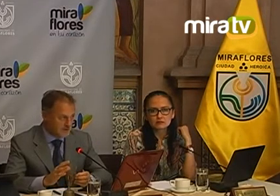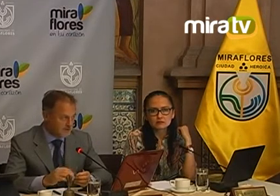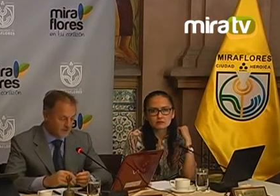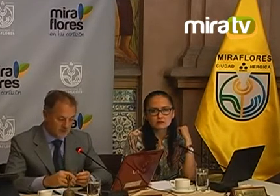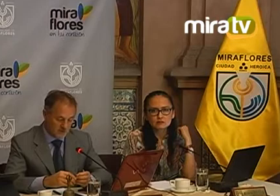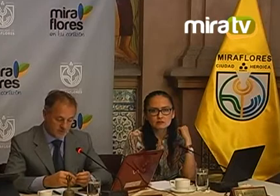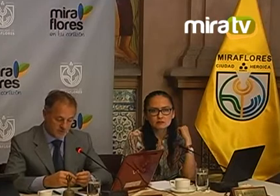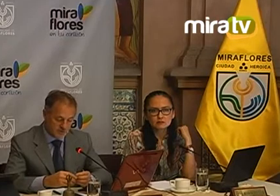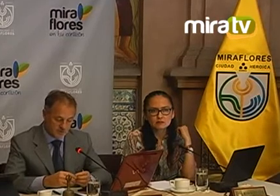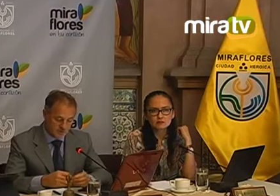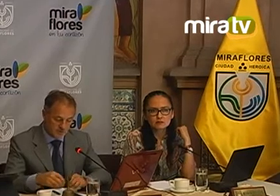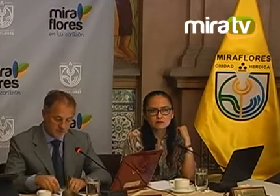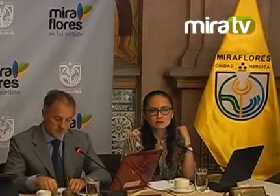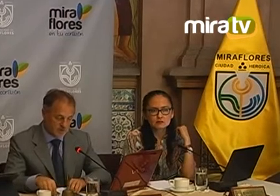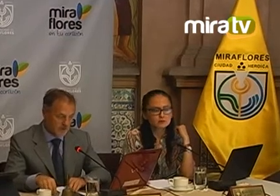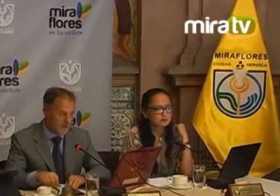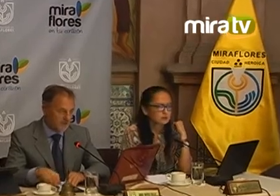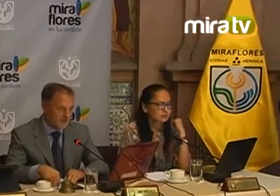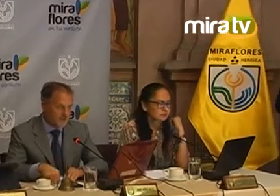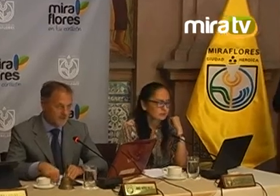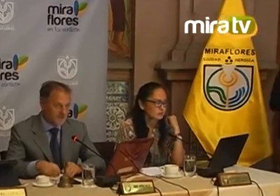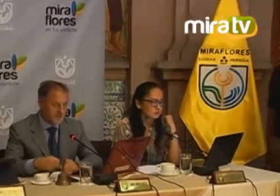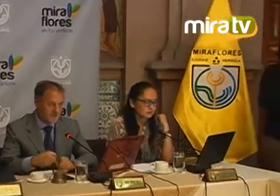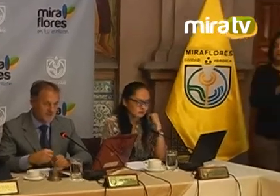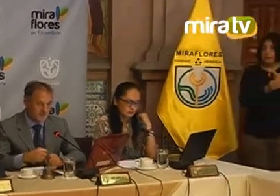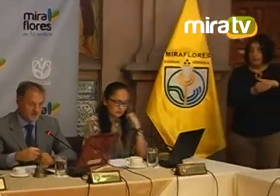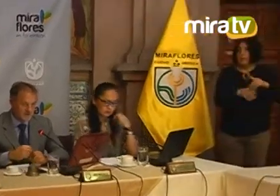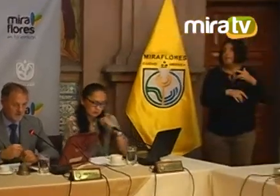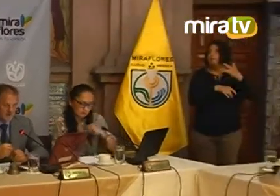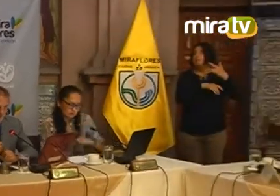No hay más comentarios, entonces procederemos a votar la vacancia